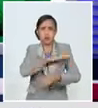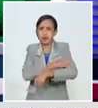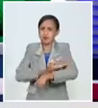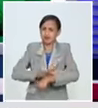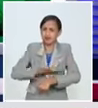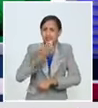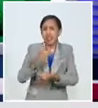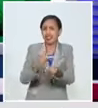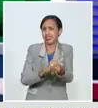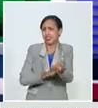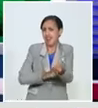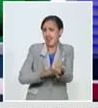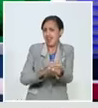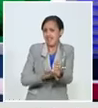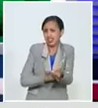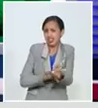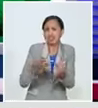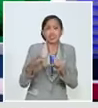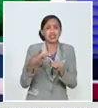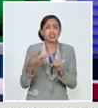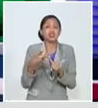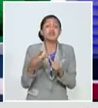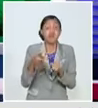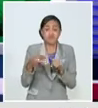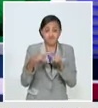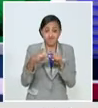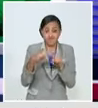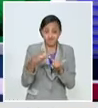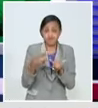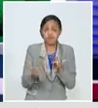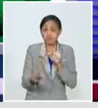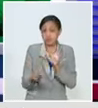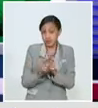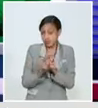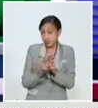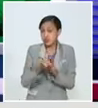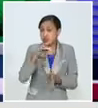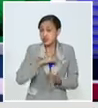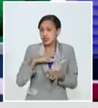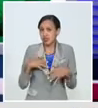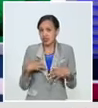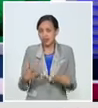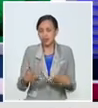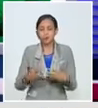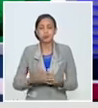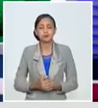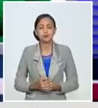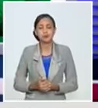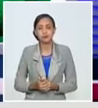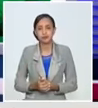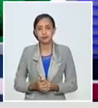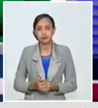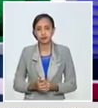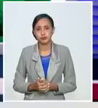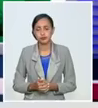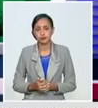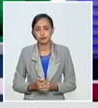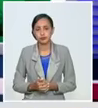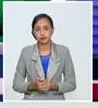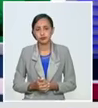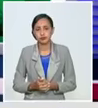diabetes mellitus, que comenzó inicialmente por una toma del estado